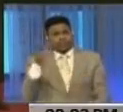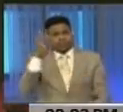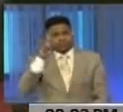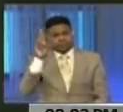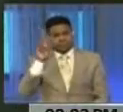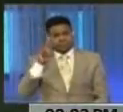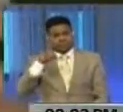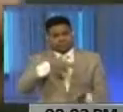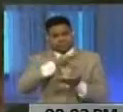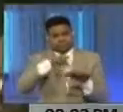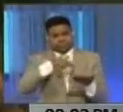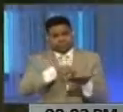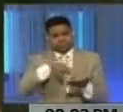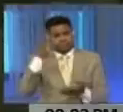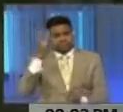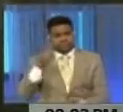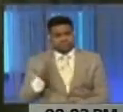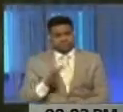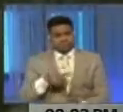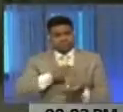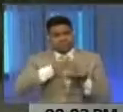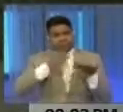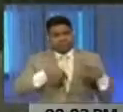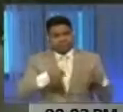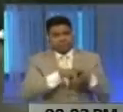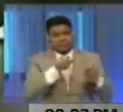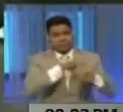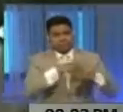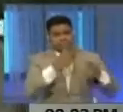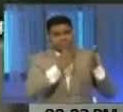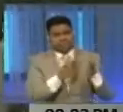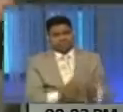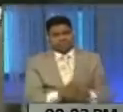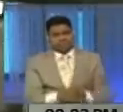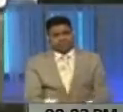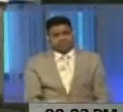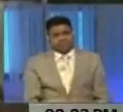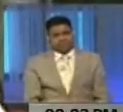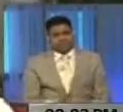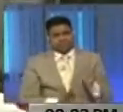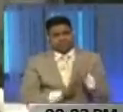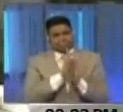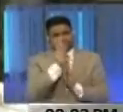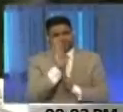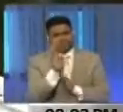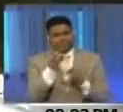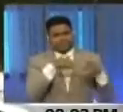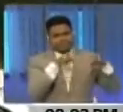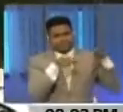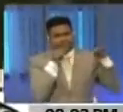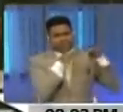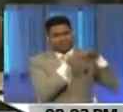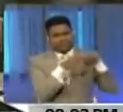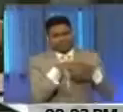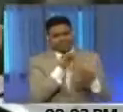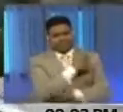de Venezuela firma el ciudadano Roberto Mirabal, ministro del Poder Popular para el Desarrollo Minero Ecológico.